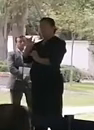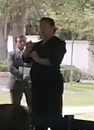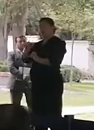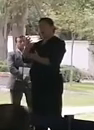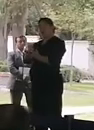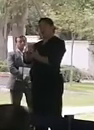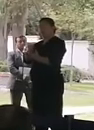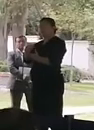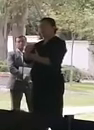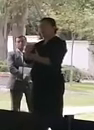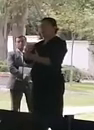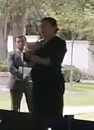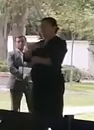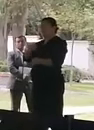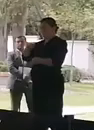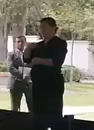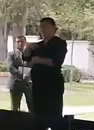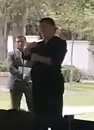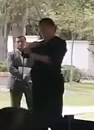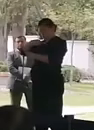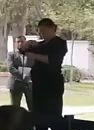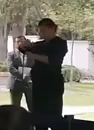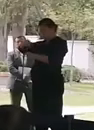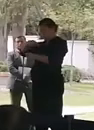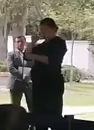eso. En lo que hablas